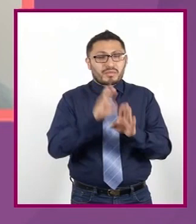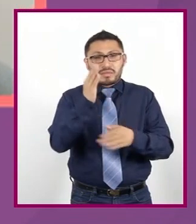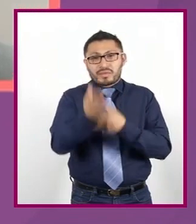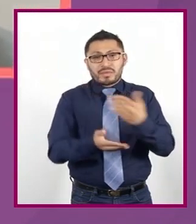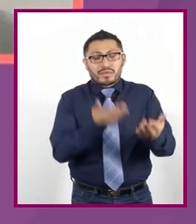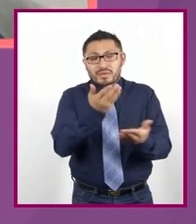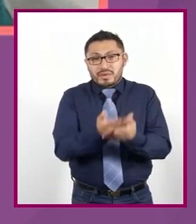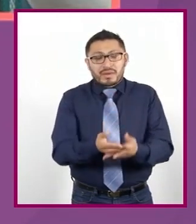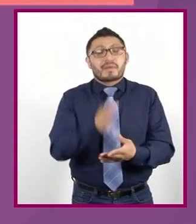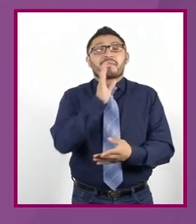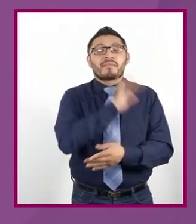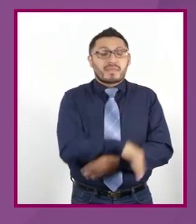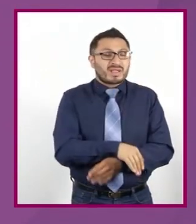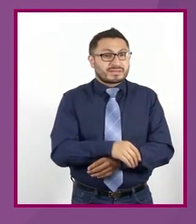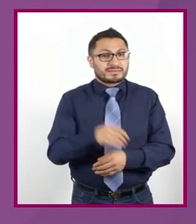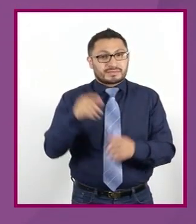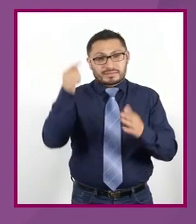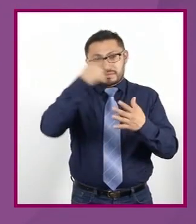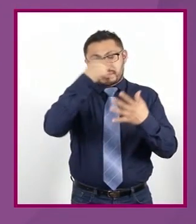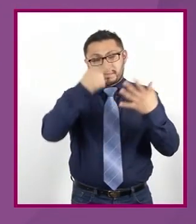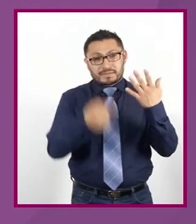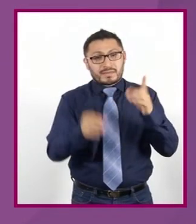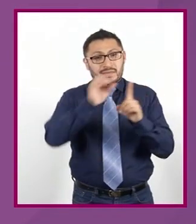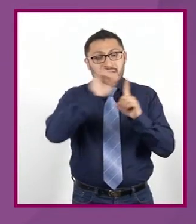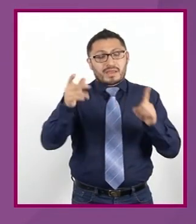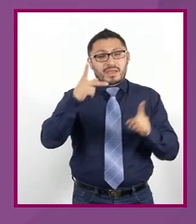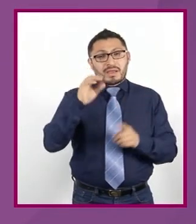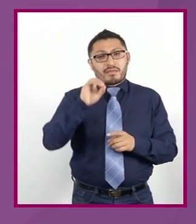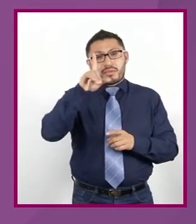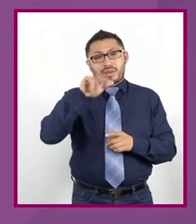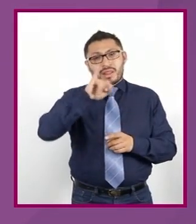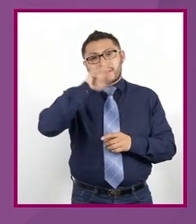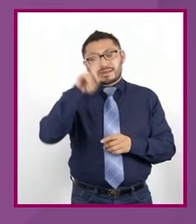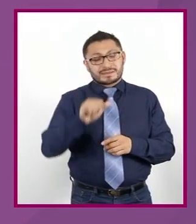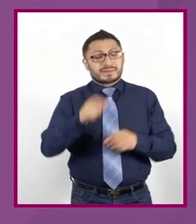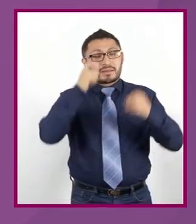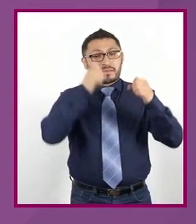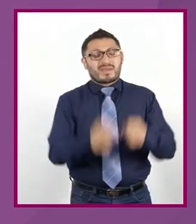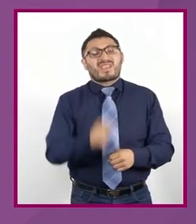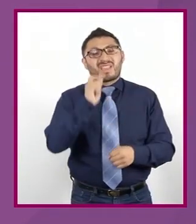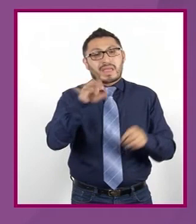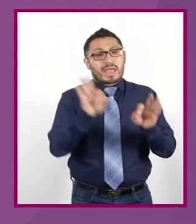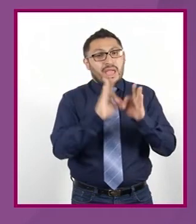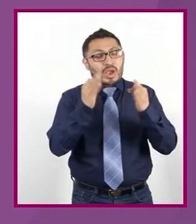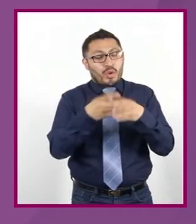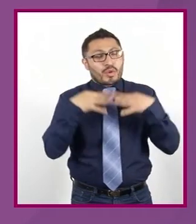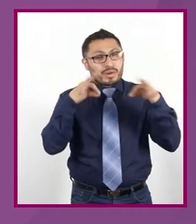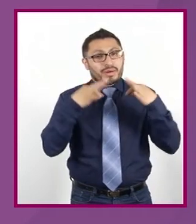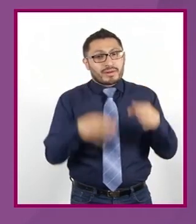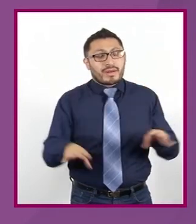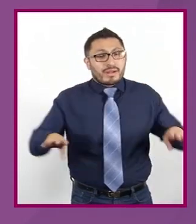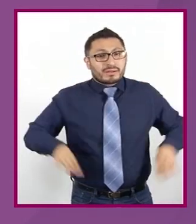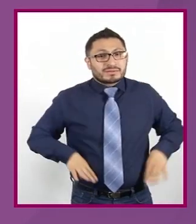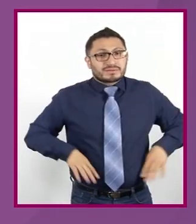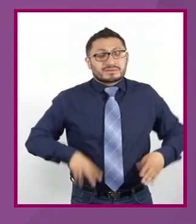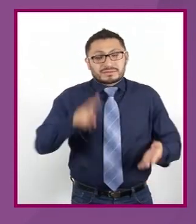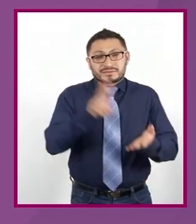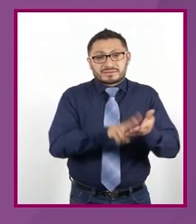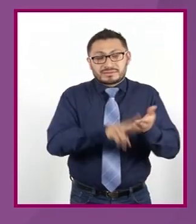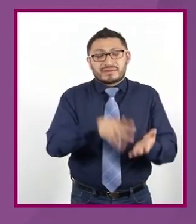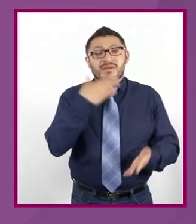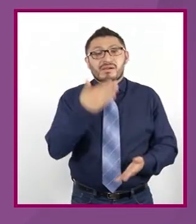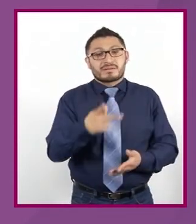ineficiente. Las partes del formato de la póliza de garantía son tipos de documento, condiciones para hacer válida la